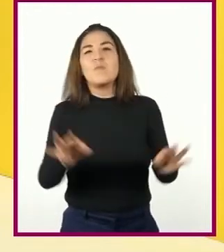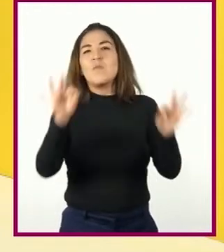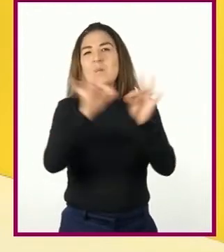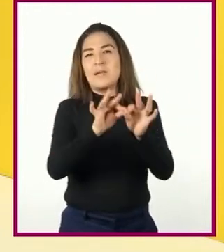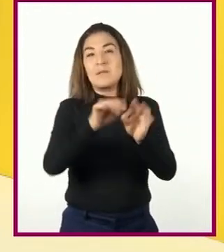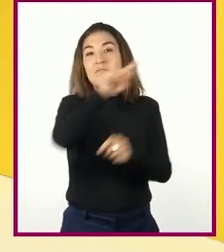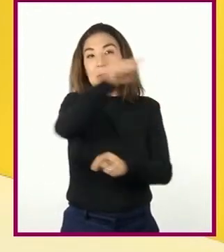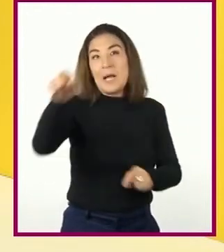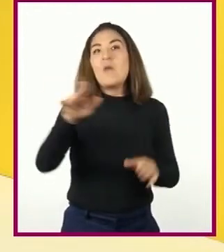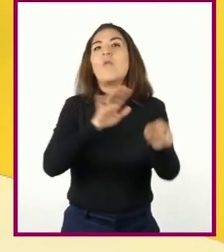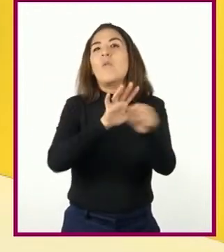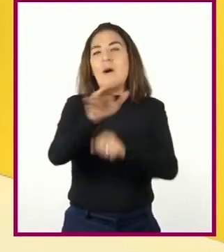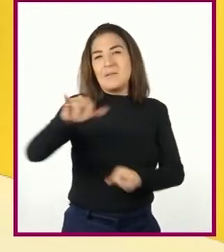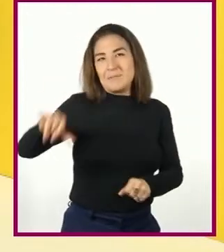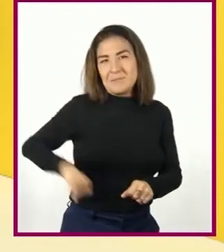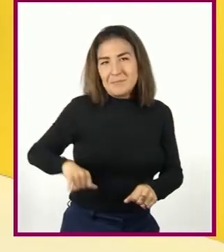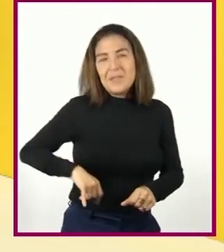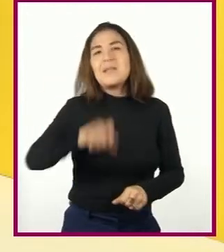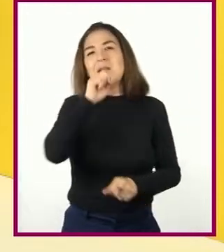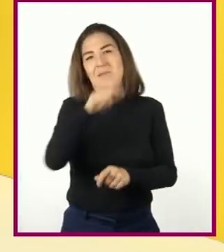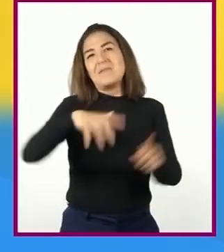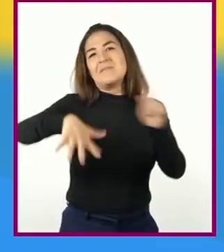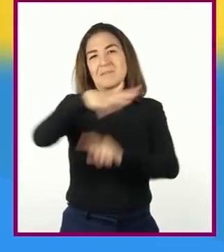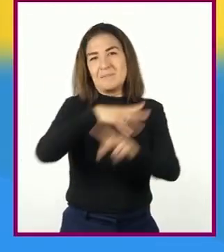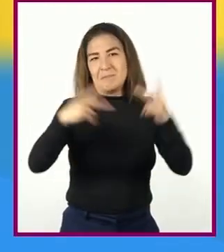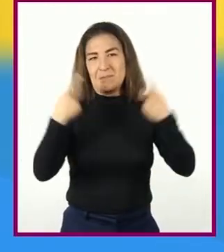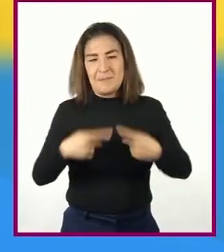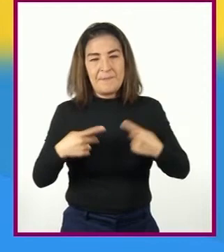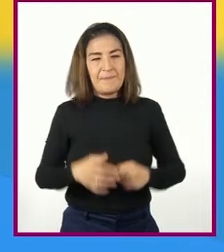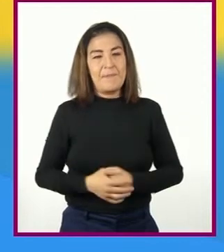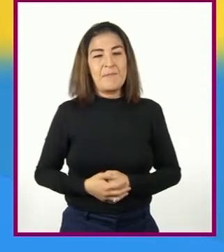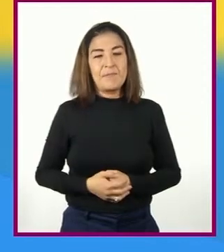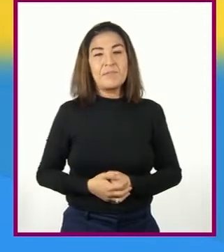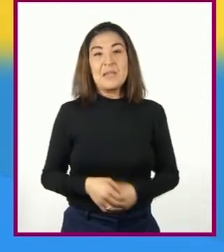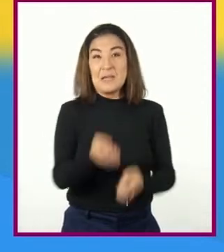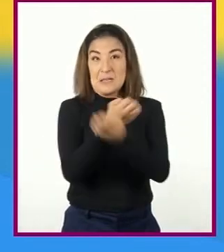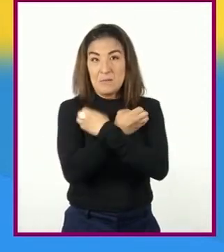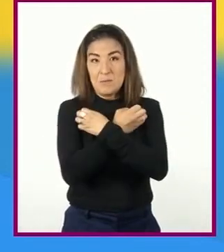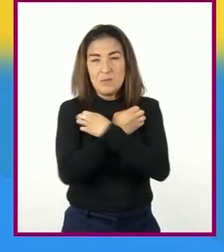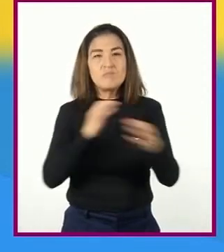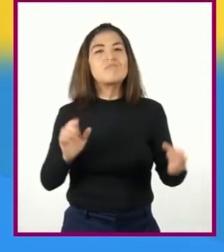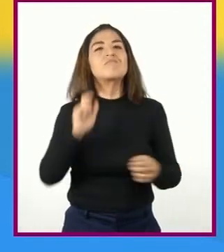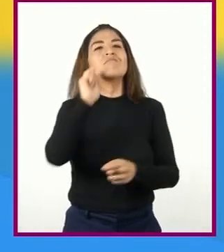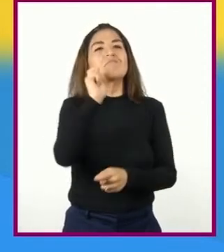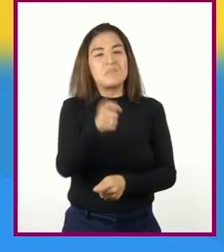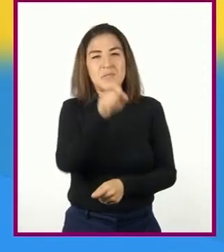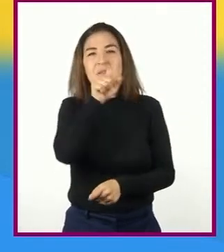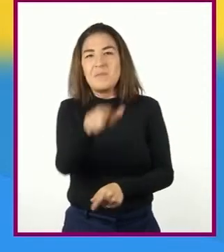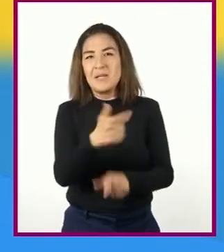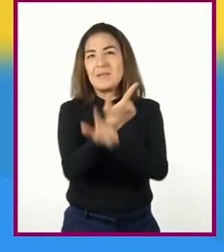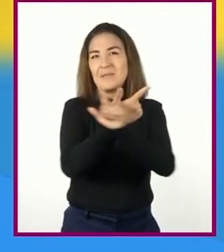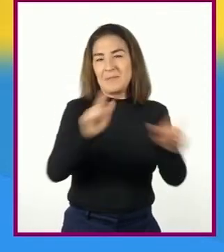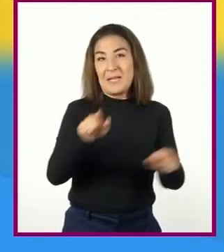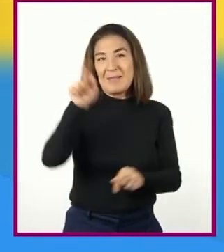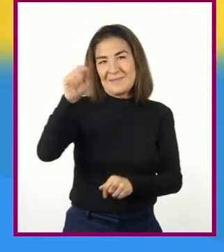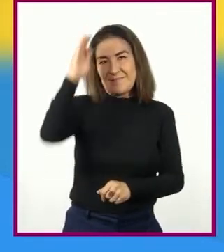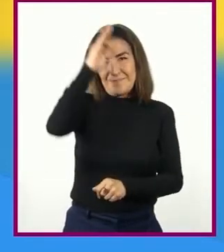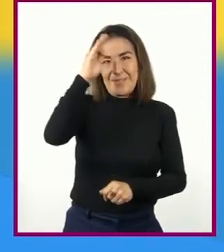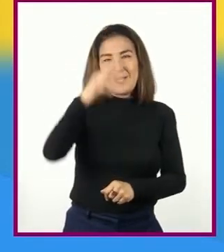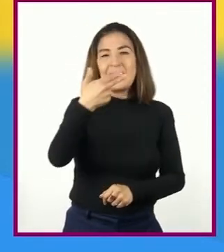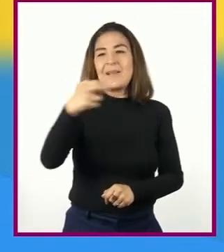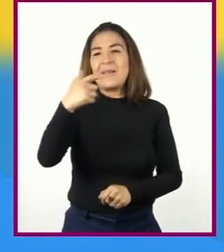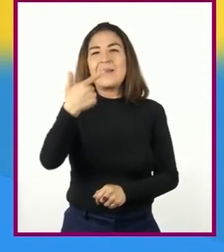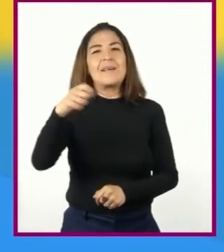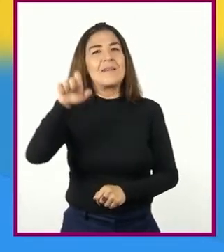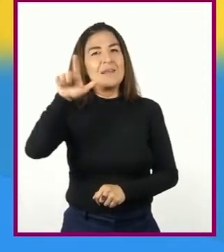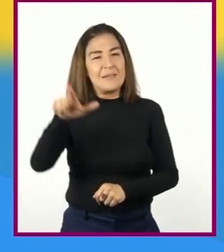nuestros intereses y el bien común. La educación es la libertad, nos dice el filósofo Hegel en su